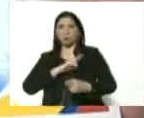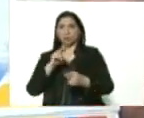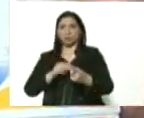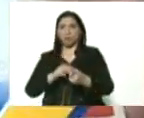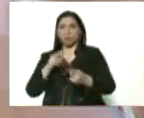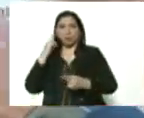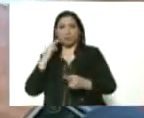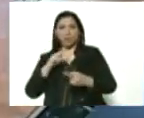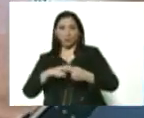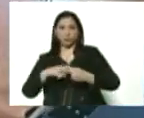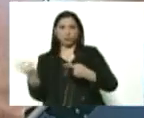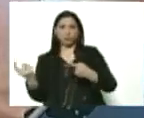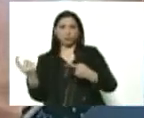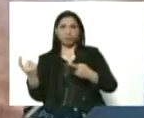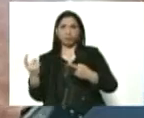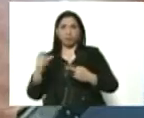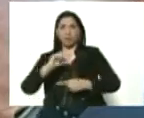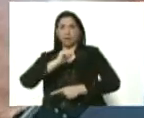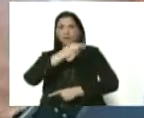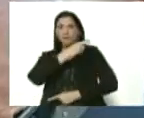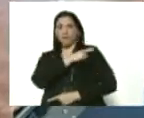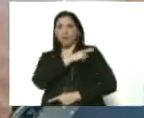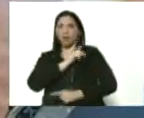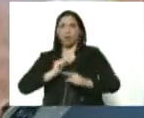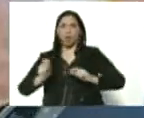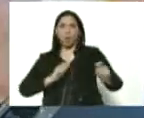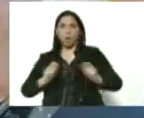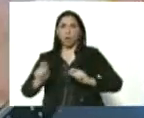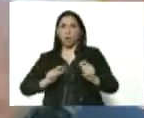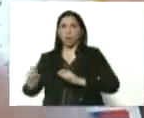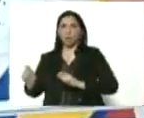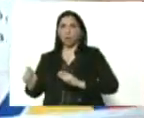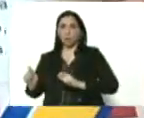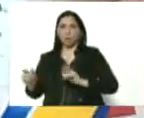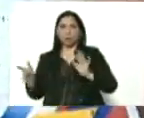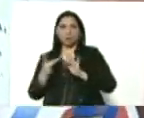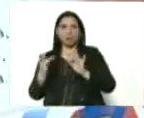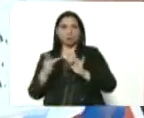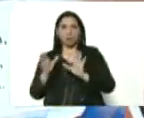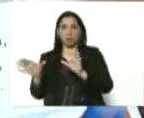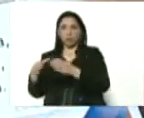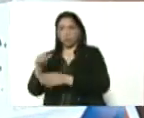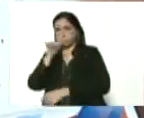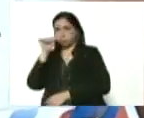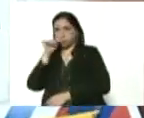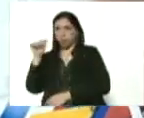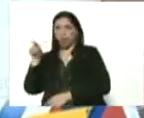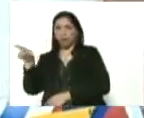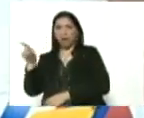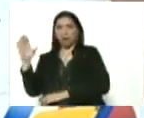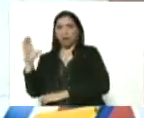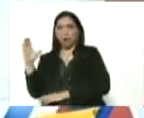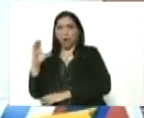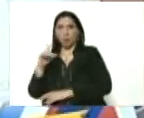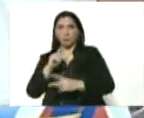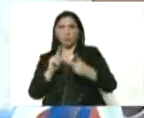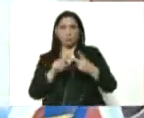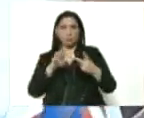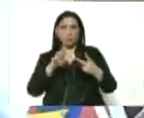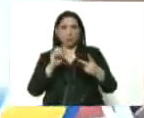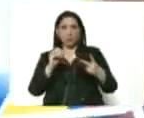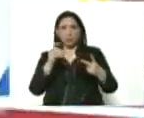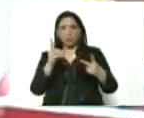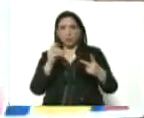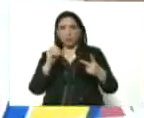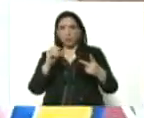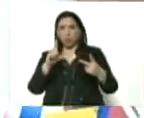mercenario, que era el jefe logístico y el que interactuaba con los narcos allá en Colombia. Rodolfo Jesús